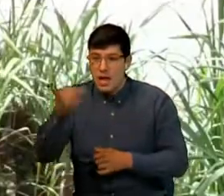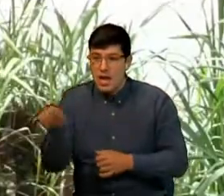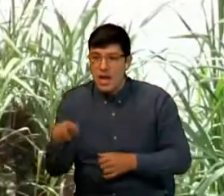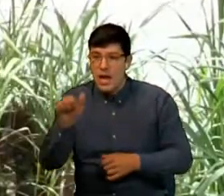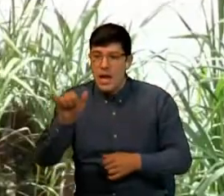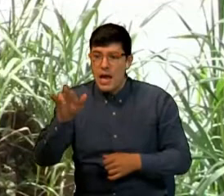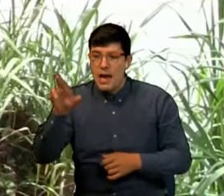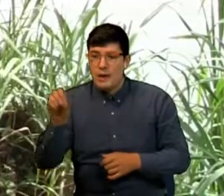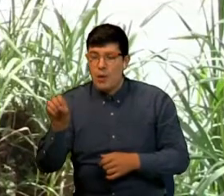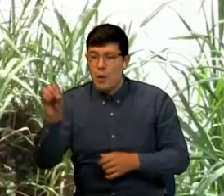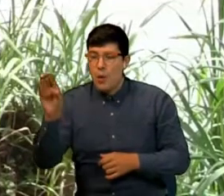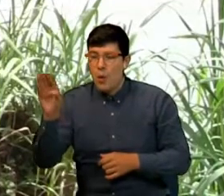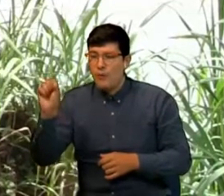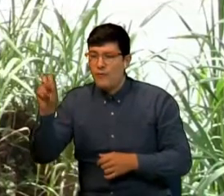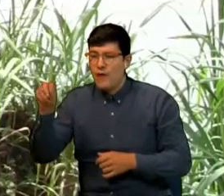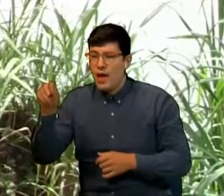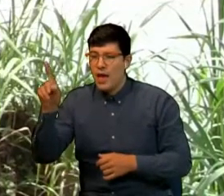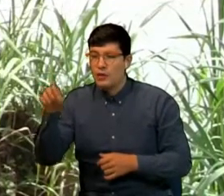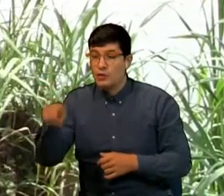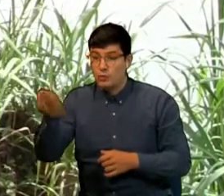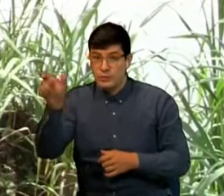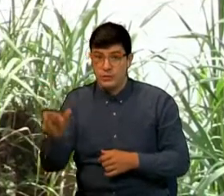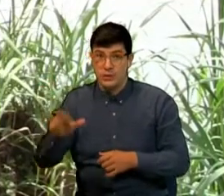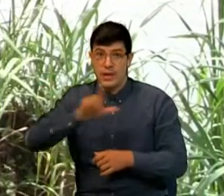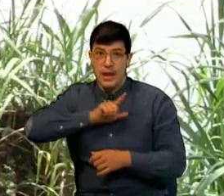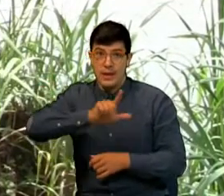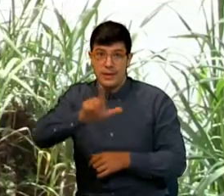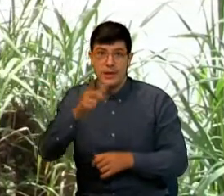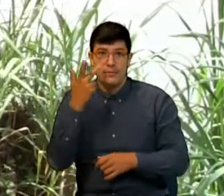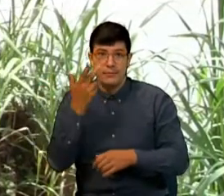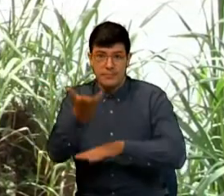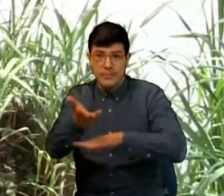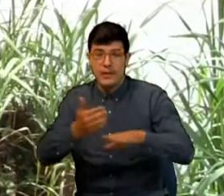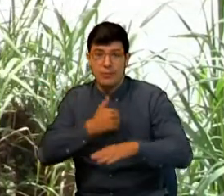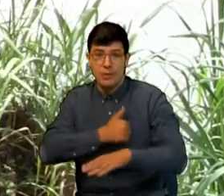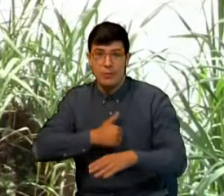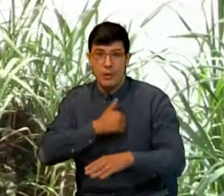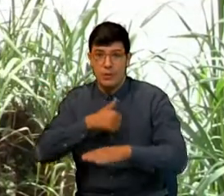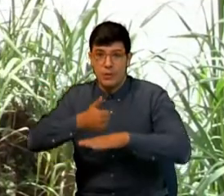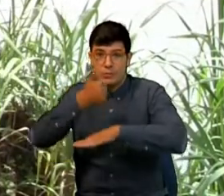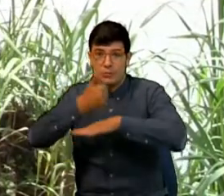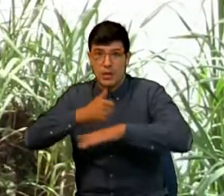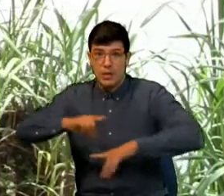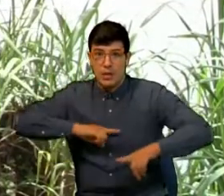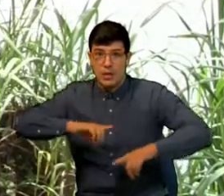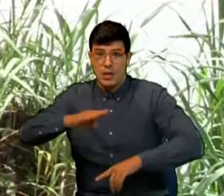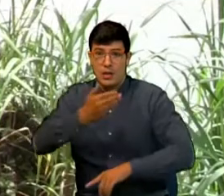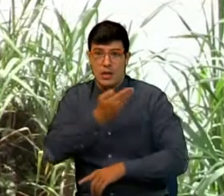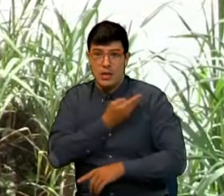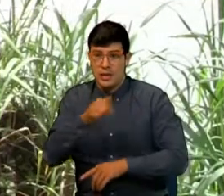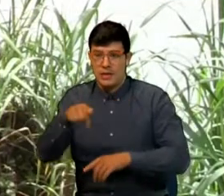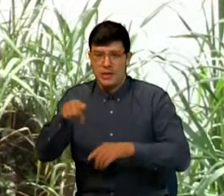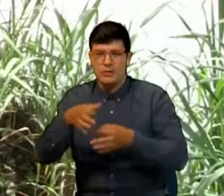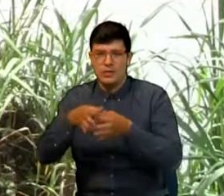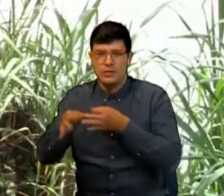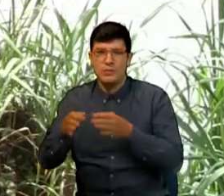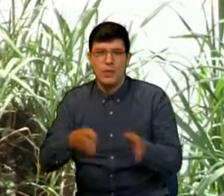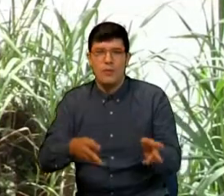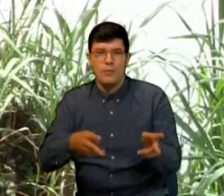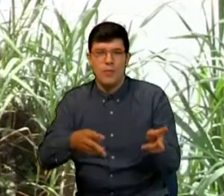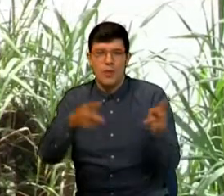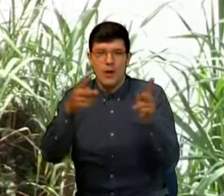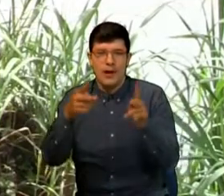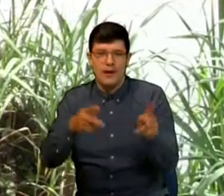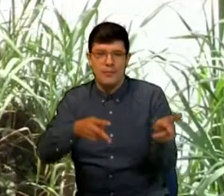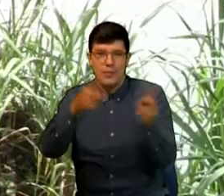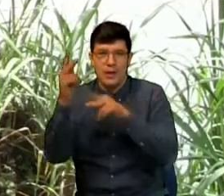líder de aquí, de este sector, le solicitó a las autoridades de Puente Nacional destinar los recursos necesarios y hacer las